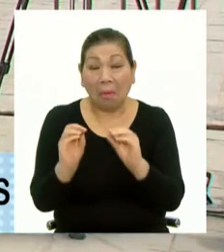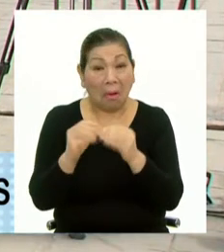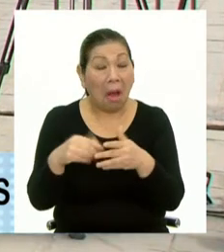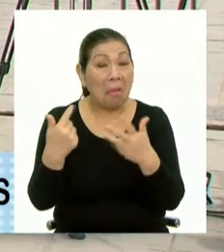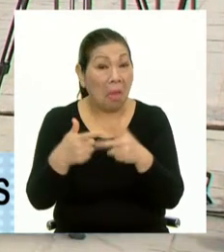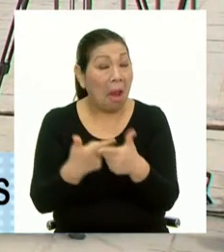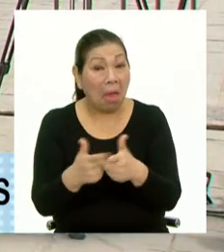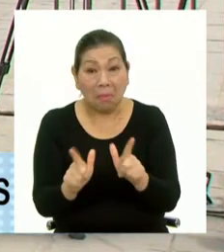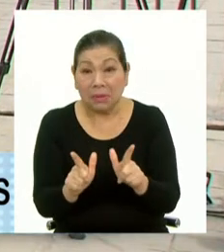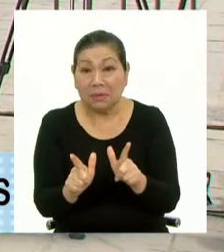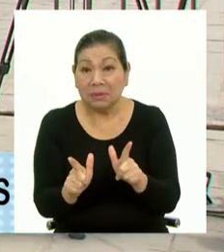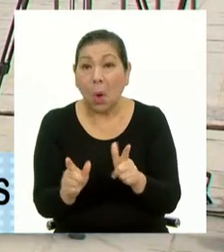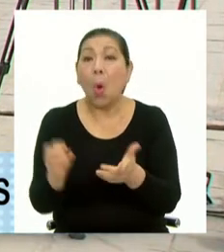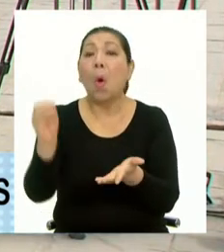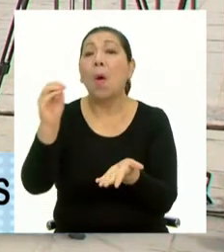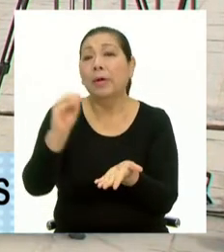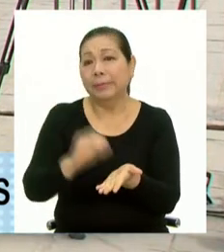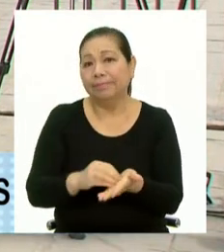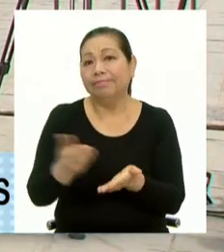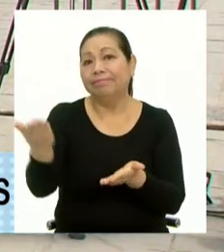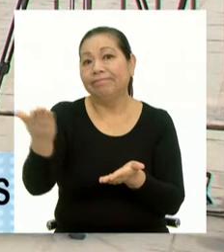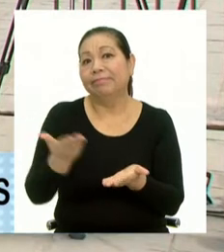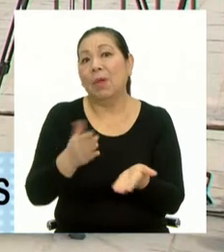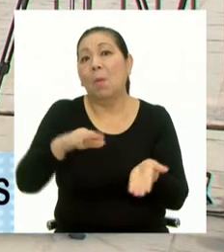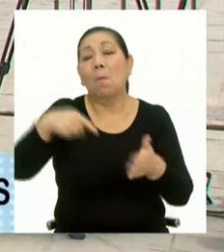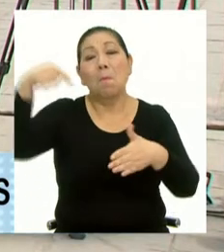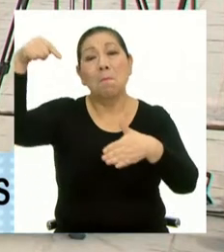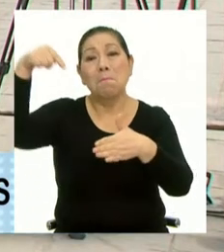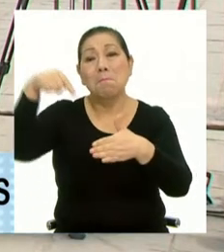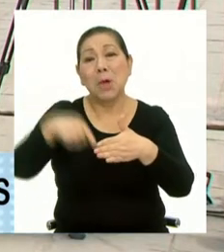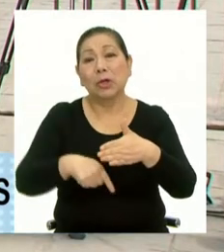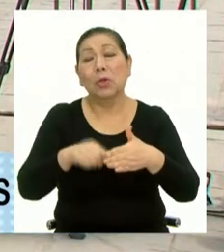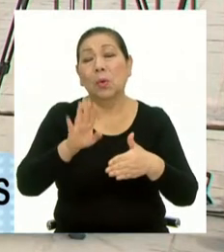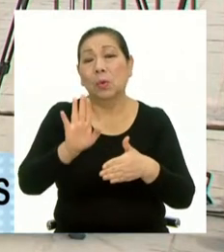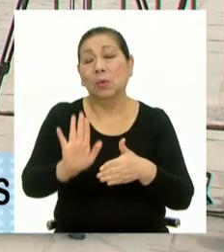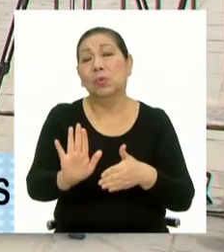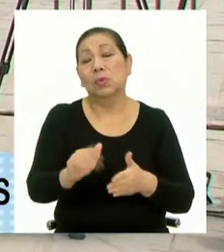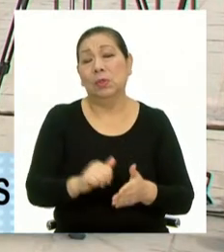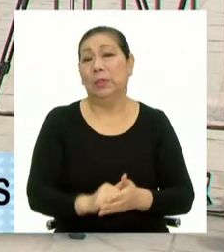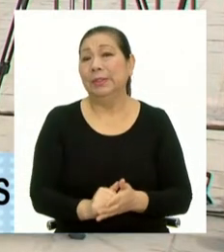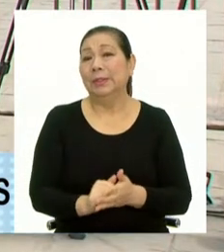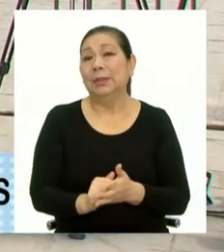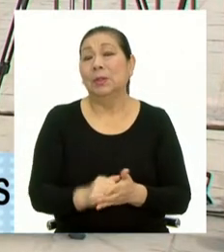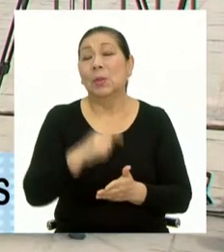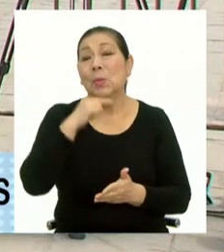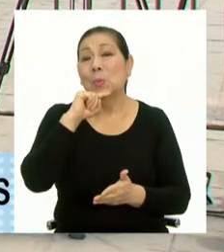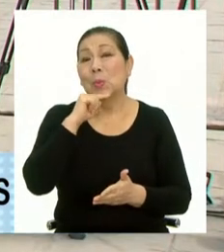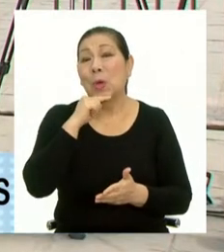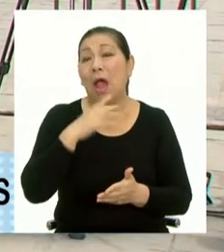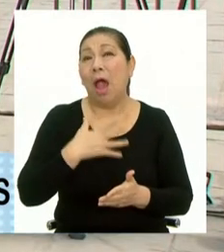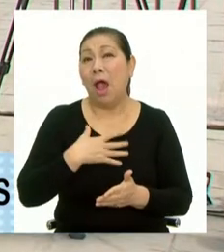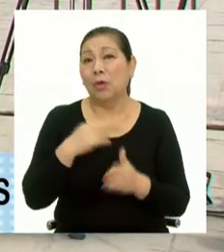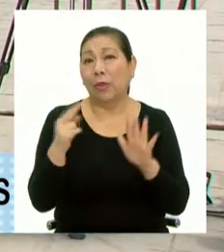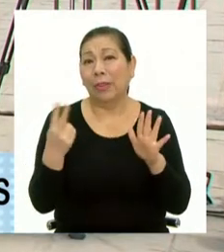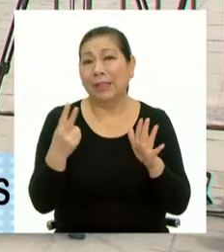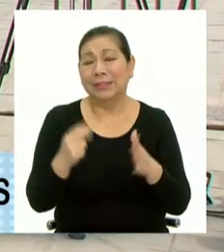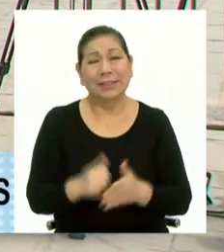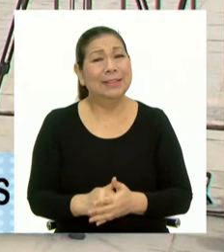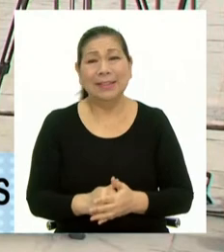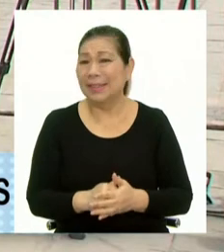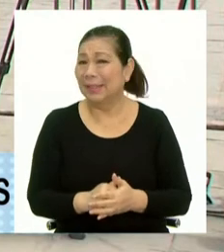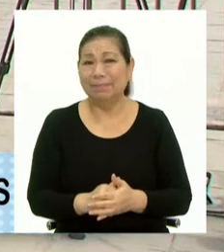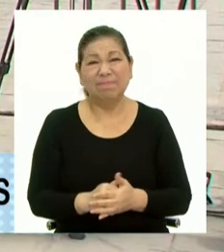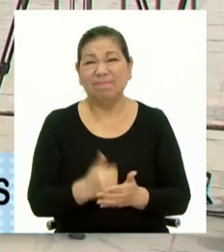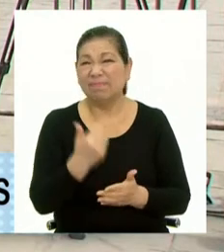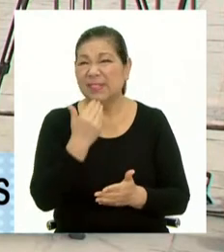en libertad, él dio muerte a una joven de 17 años